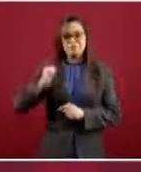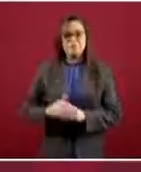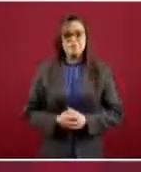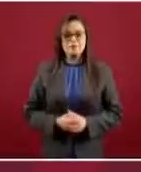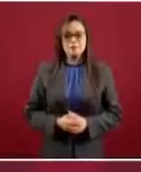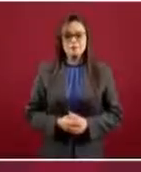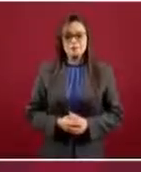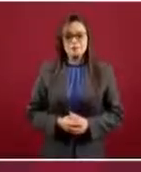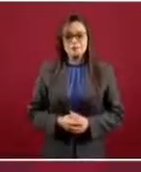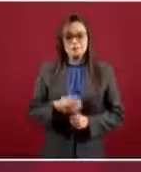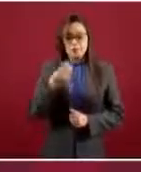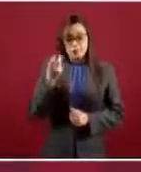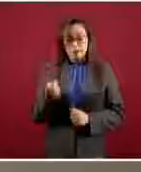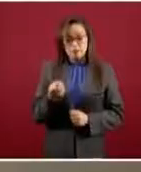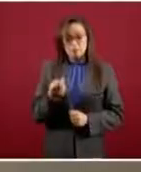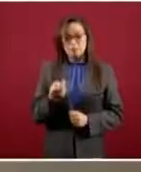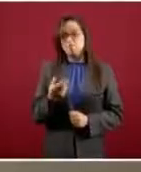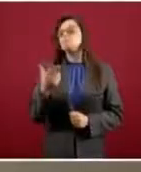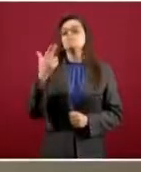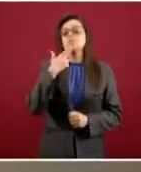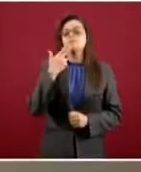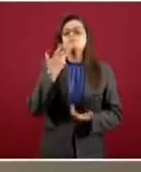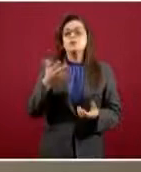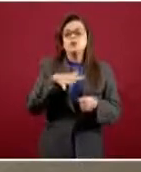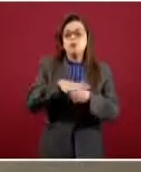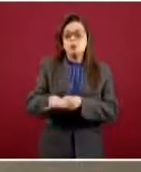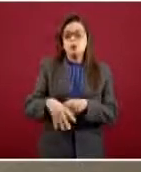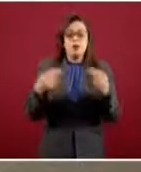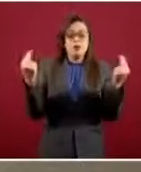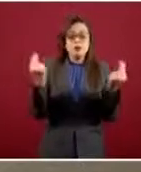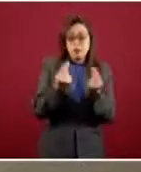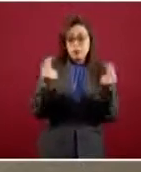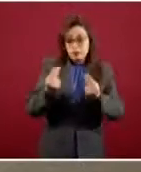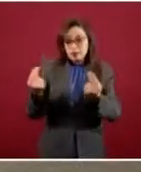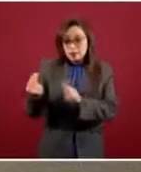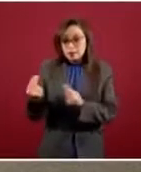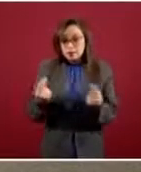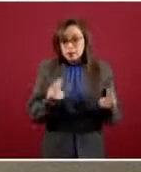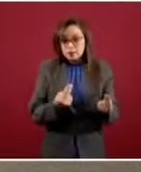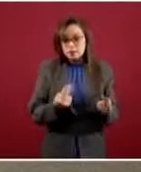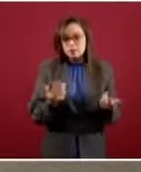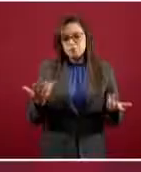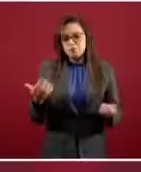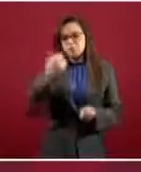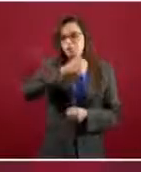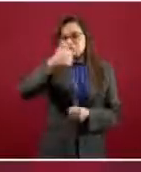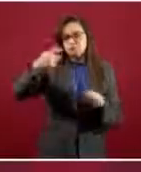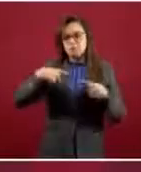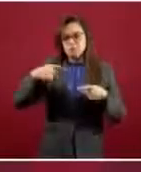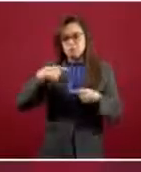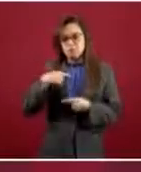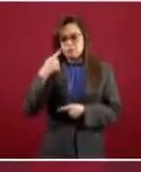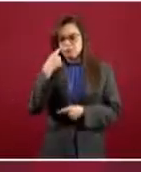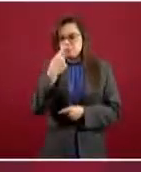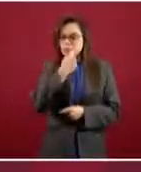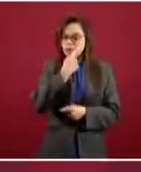utilizaba lo que se consideraba necesario desde una visión de defensa